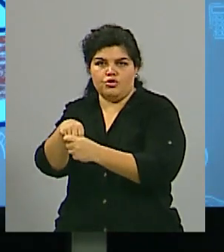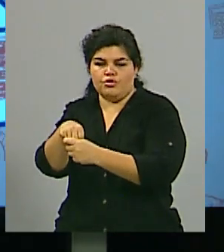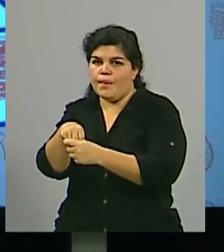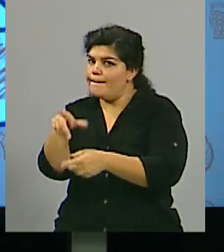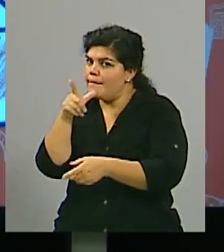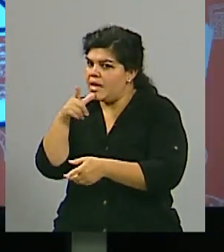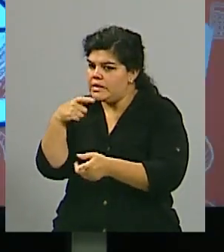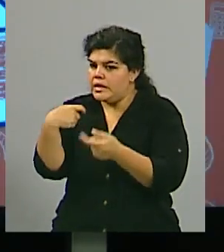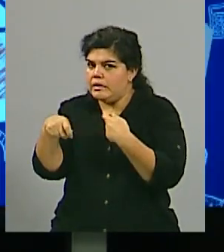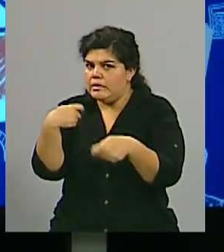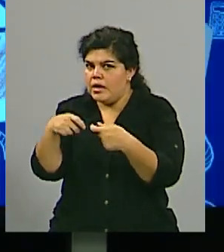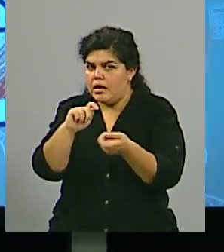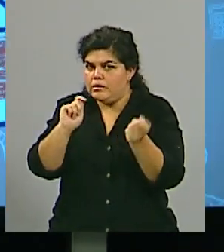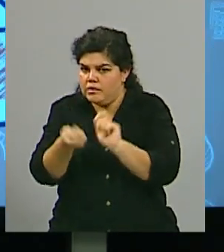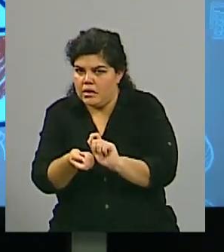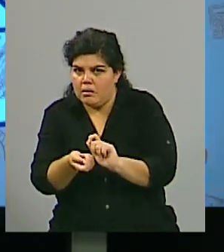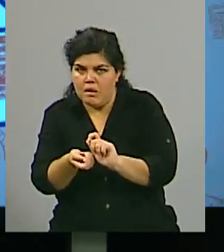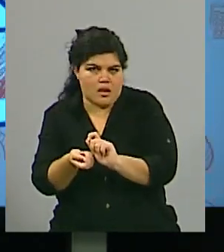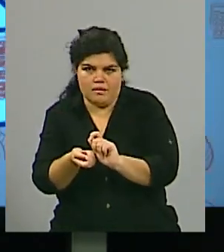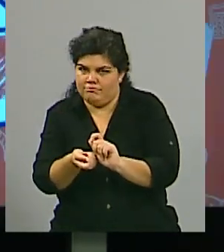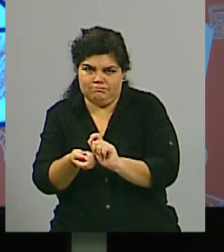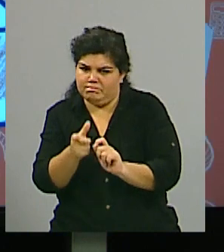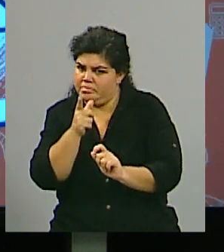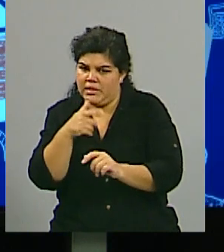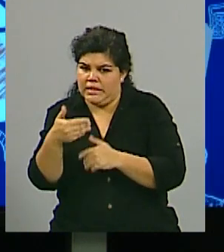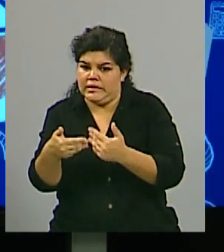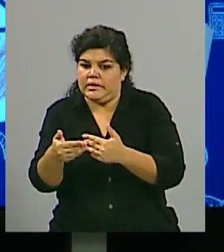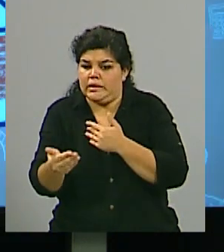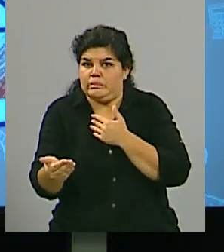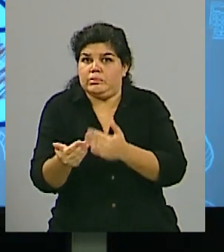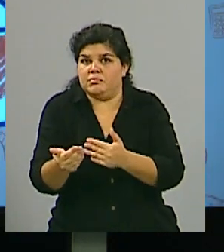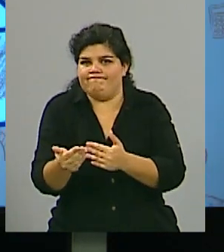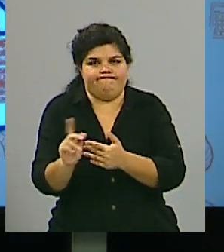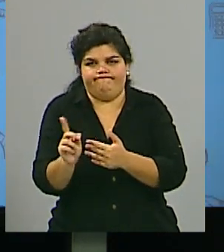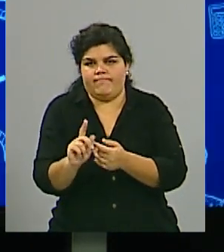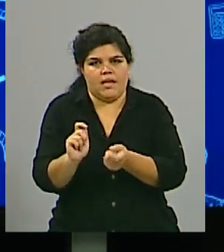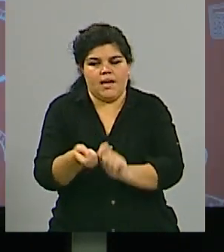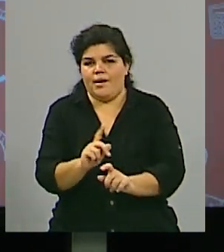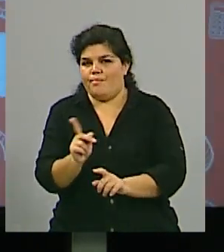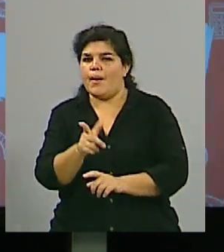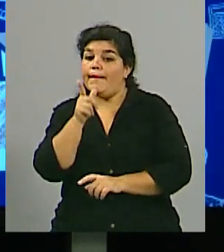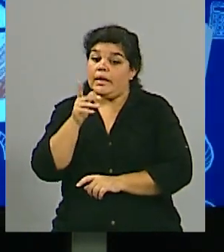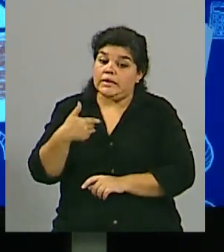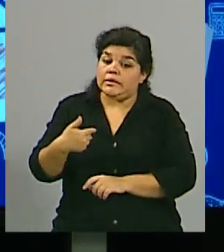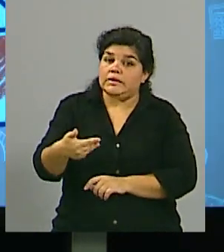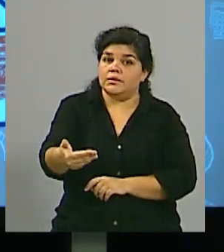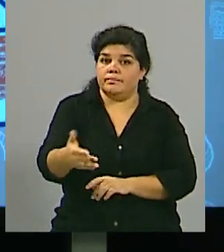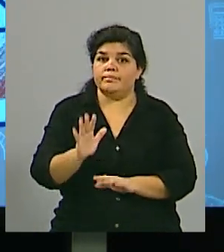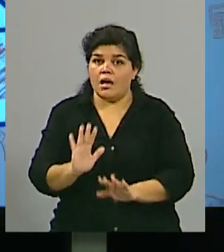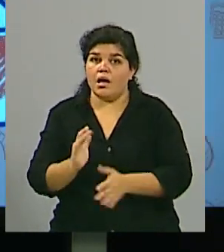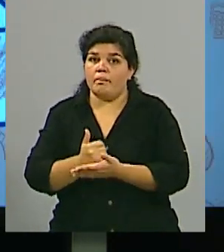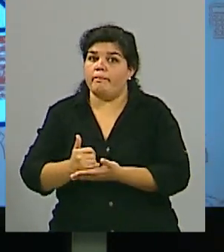que sean posibles, por lo menos en el corto plazo. Hay que ver en los próximos años cómo es que se terminan adoptando y va a